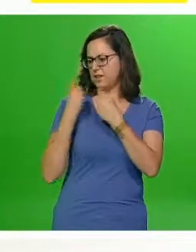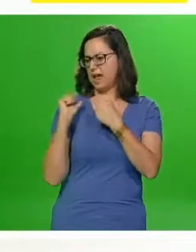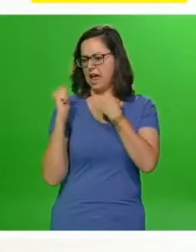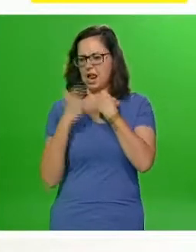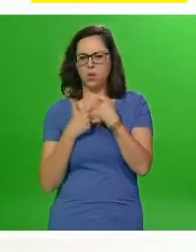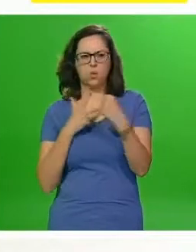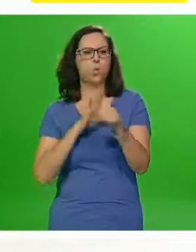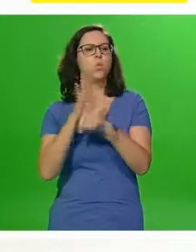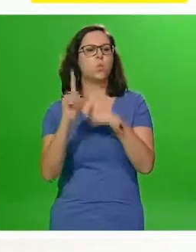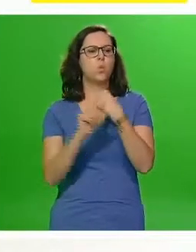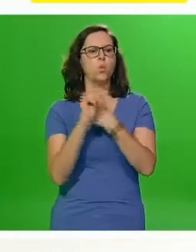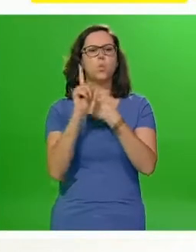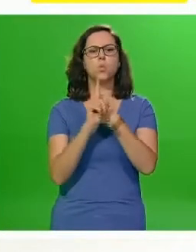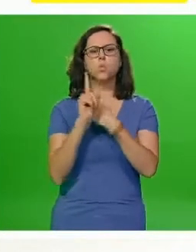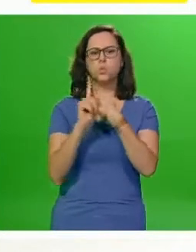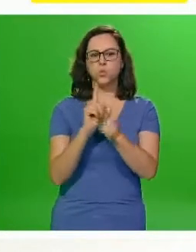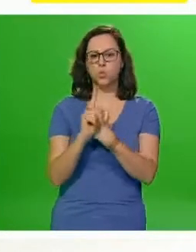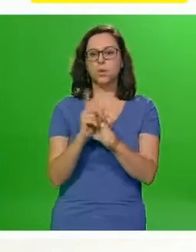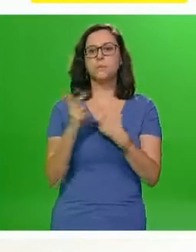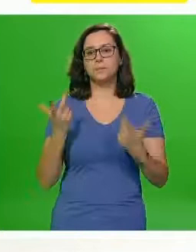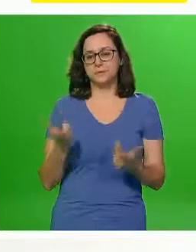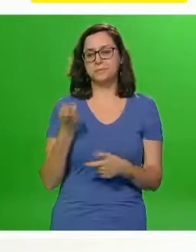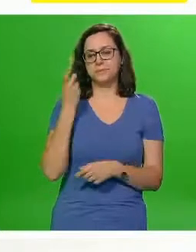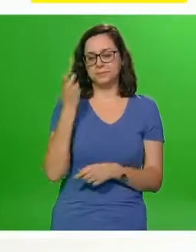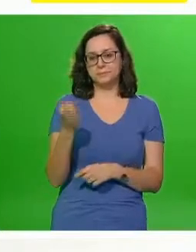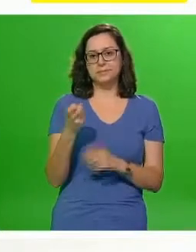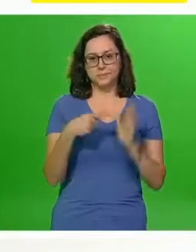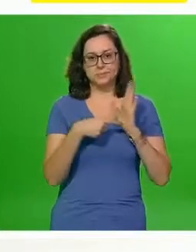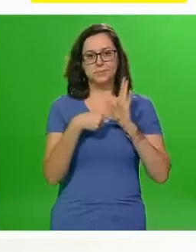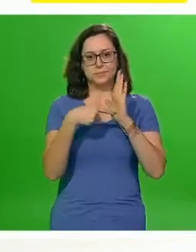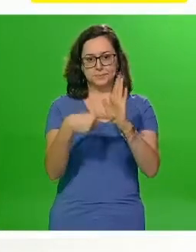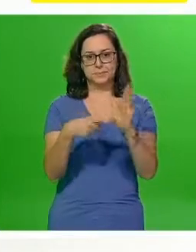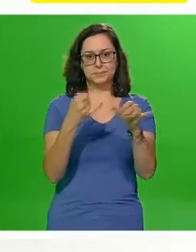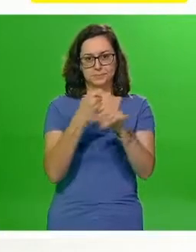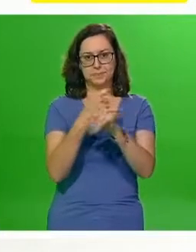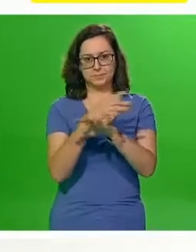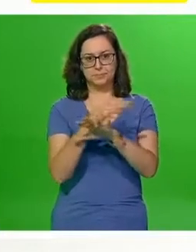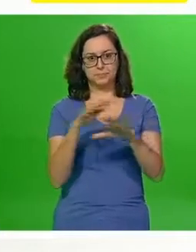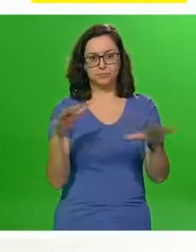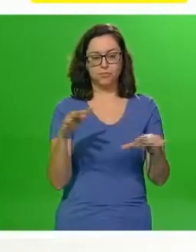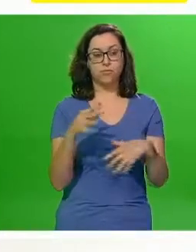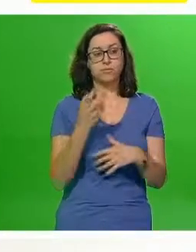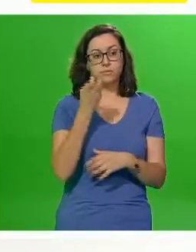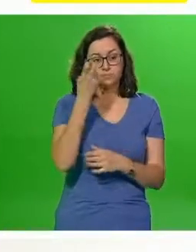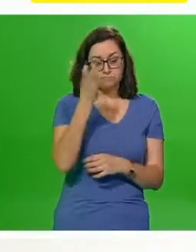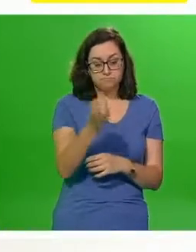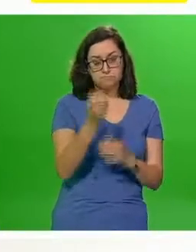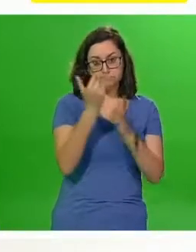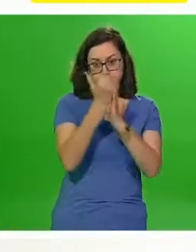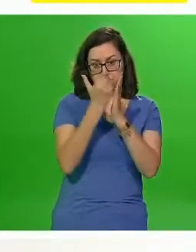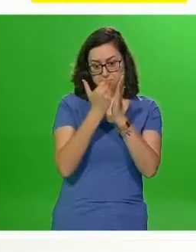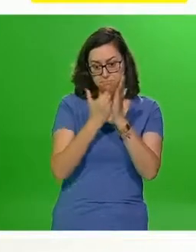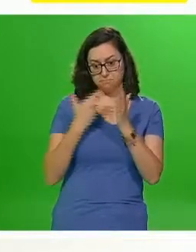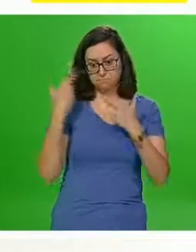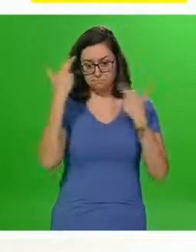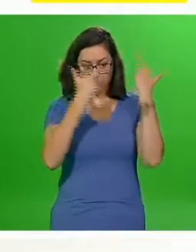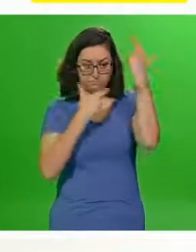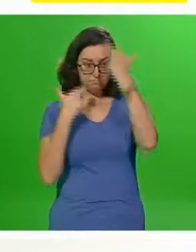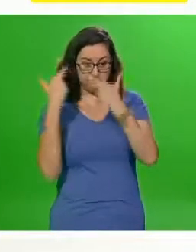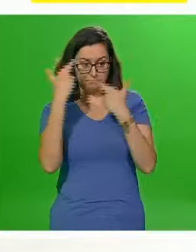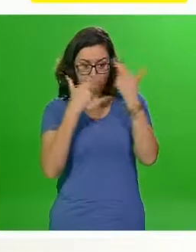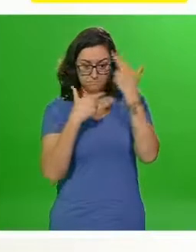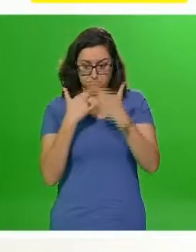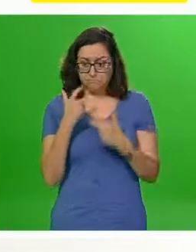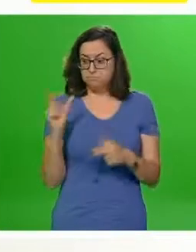de la atención, de las instituciones que están dando la atención médica, y se analizan esos casos para ver cuándo se